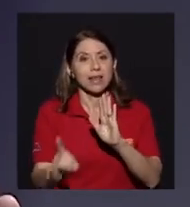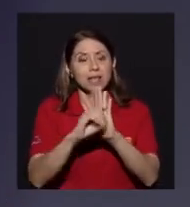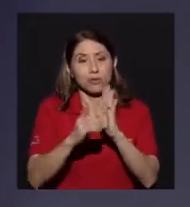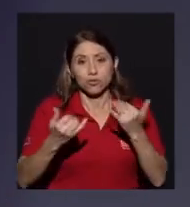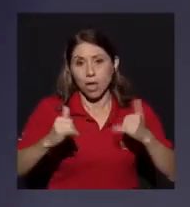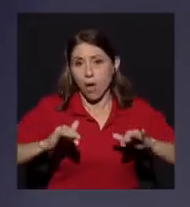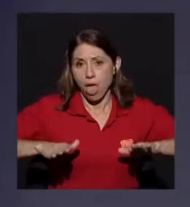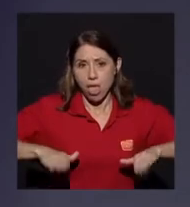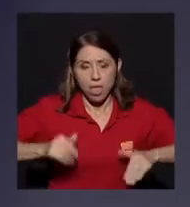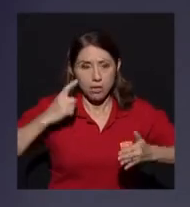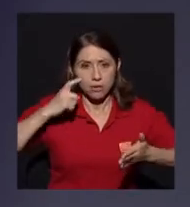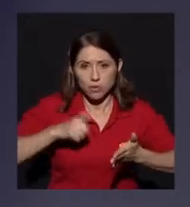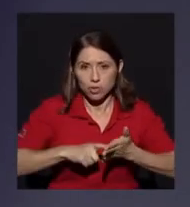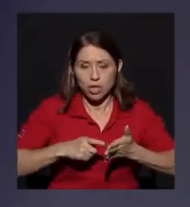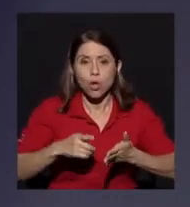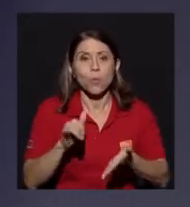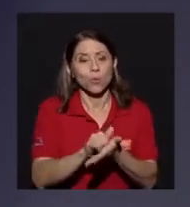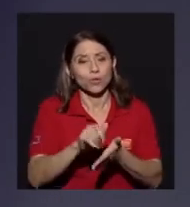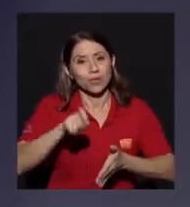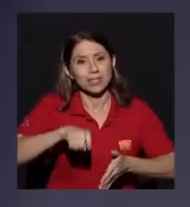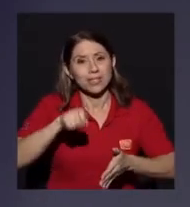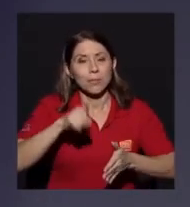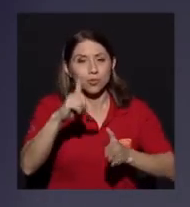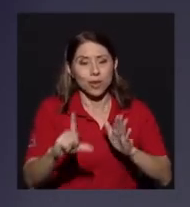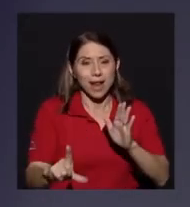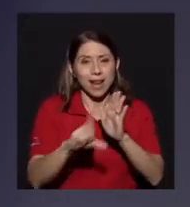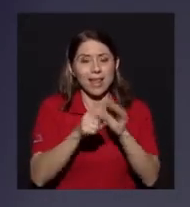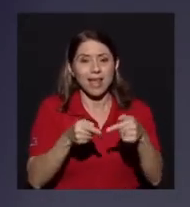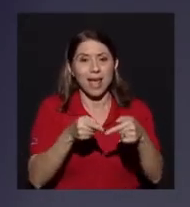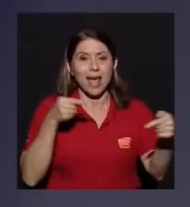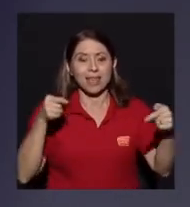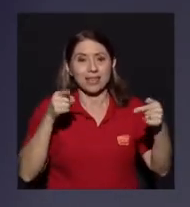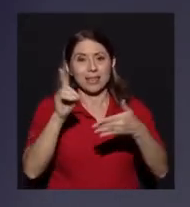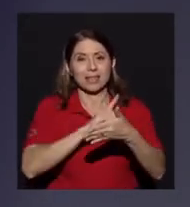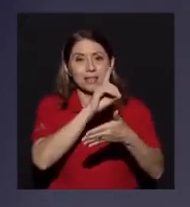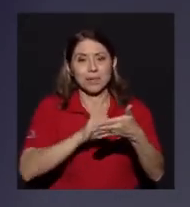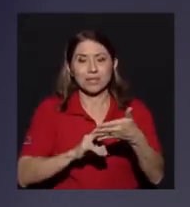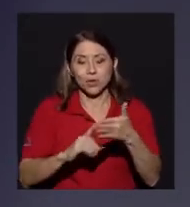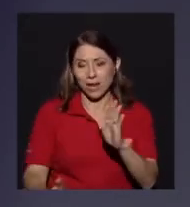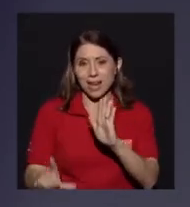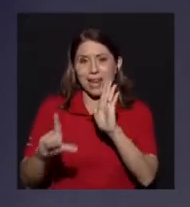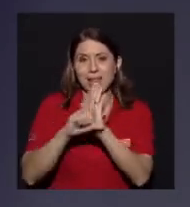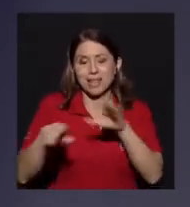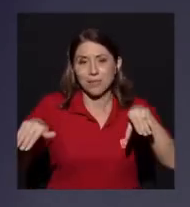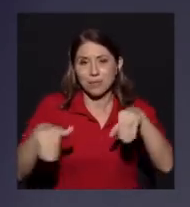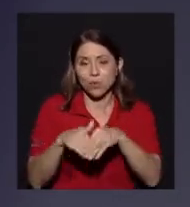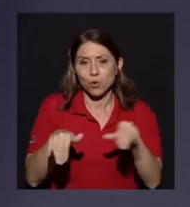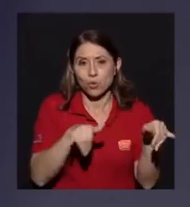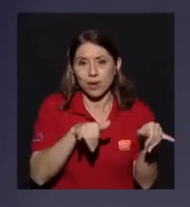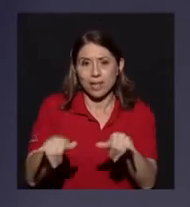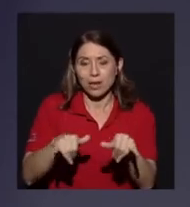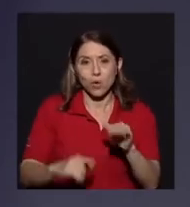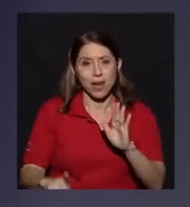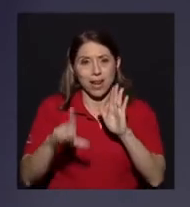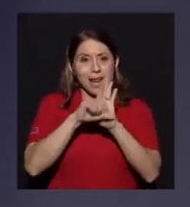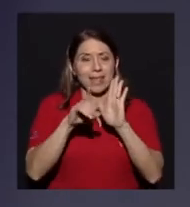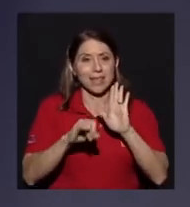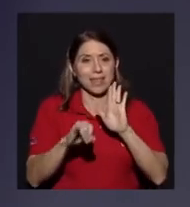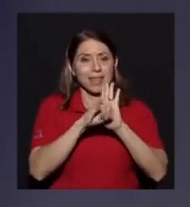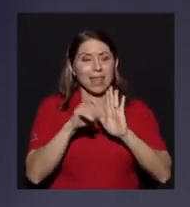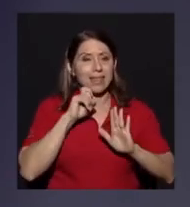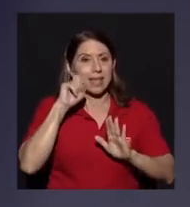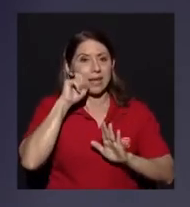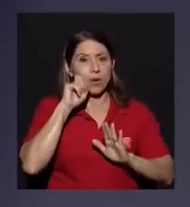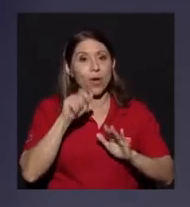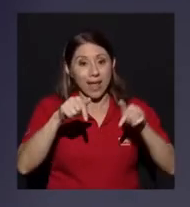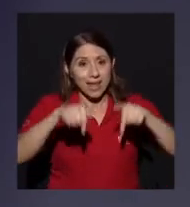reconocido y por eso necesitamos ley antidiscriminación ley de matrimonio igualitario ley de identidad de género hay legislación en este país